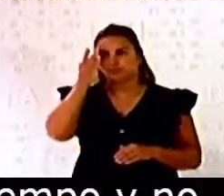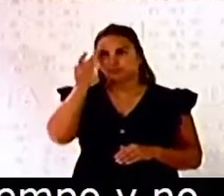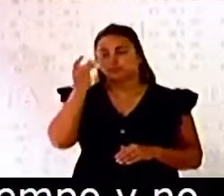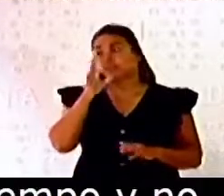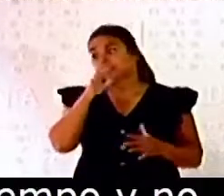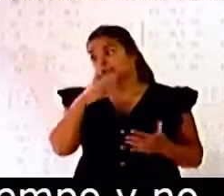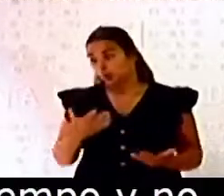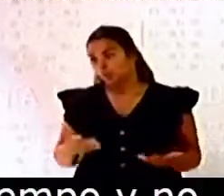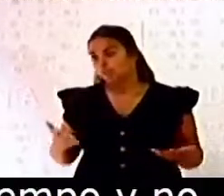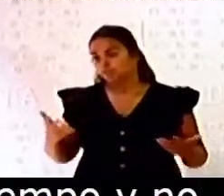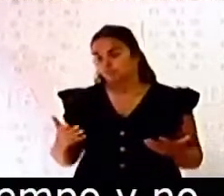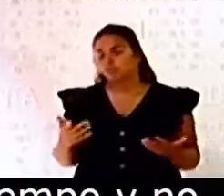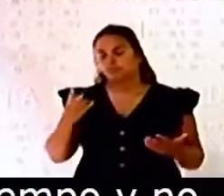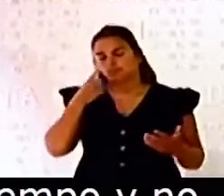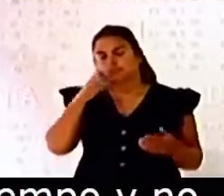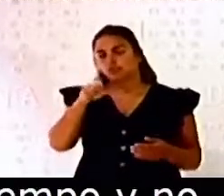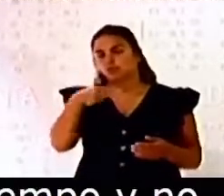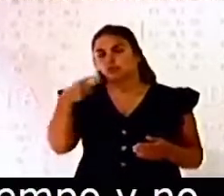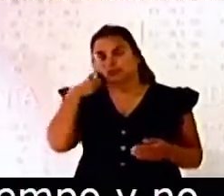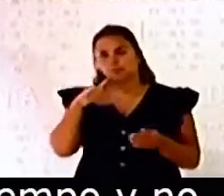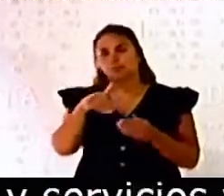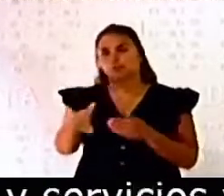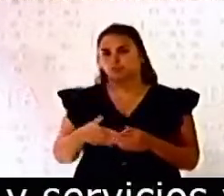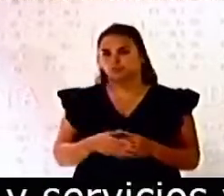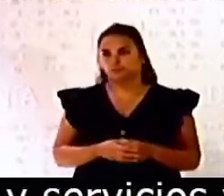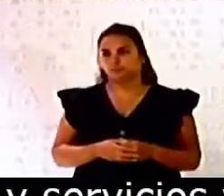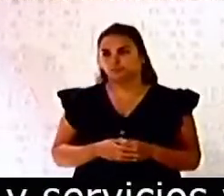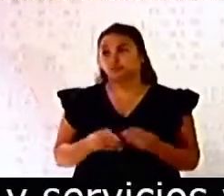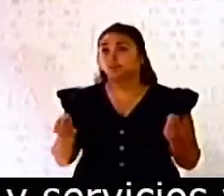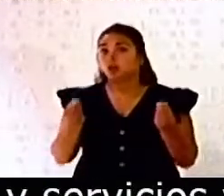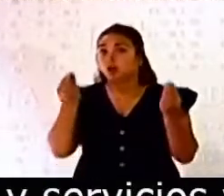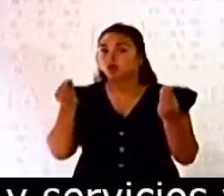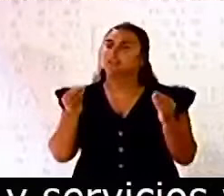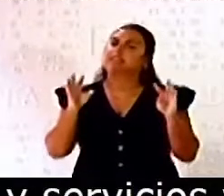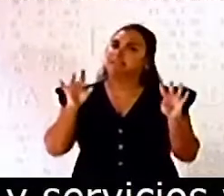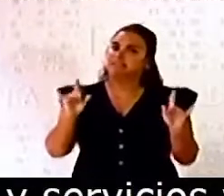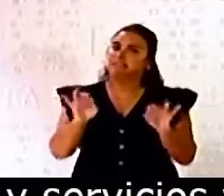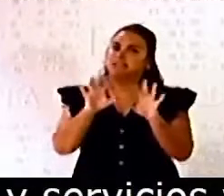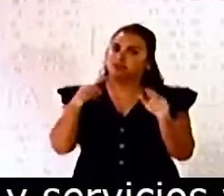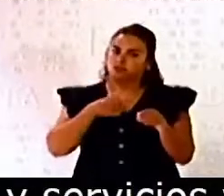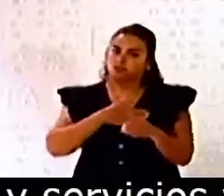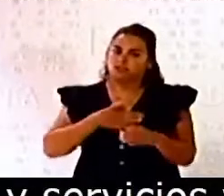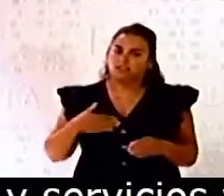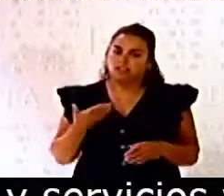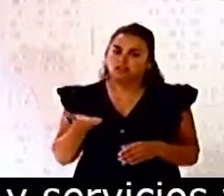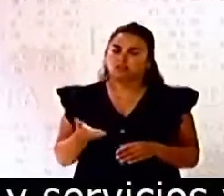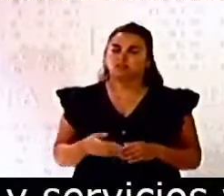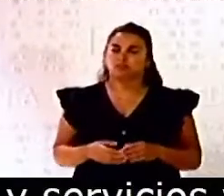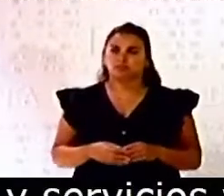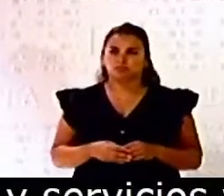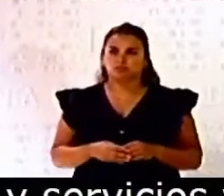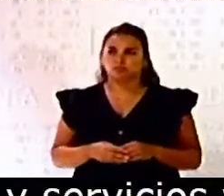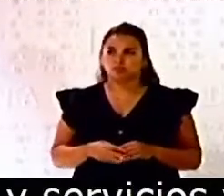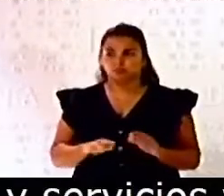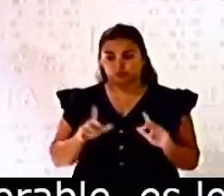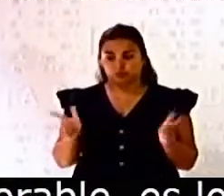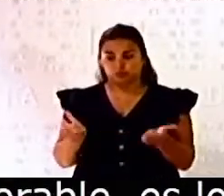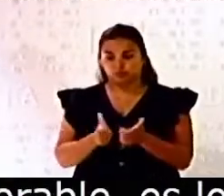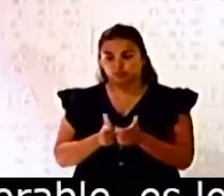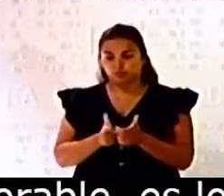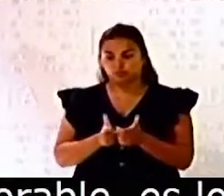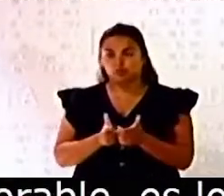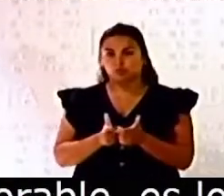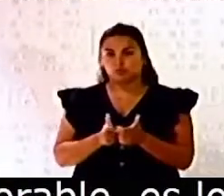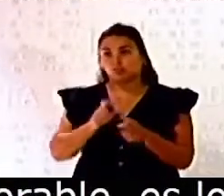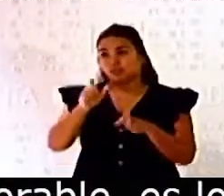eso tiene un resultado que puede ser mejorable. Eso es lo que nosotros hablamos cuando nos reunimos con la gente